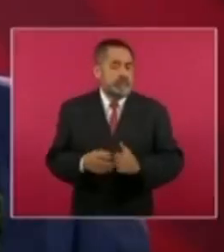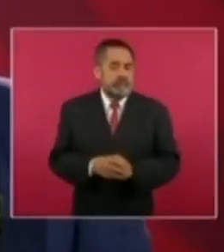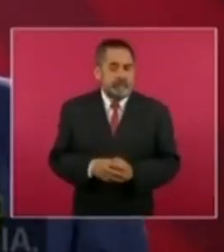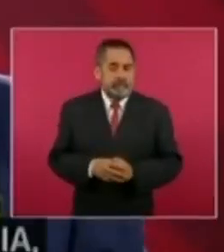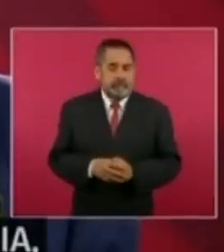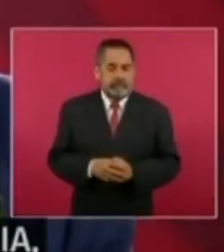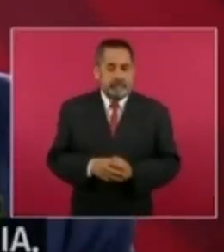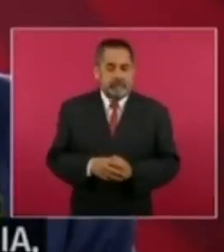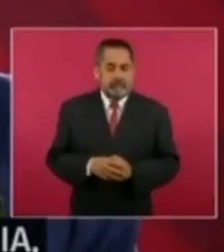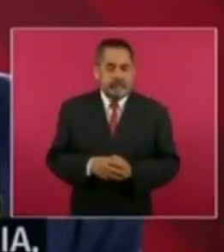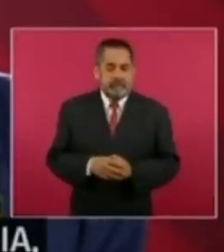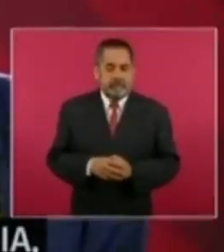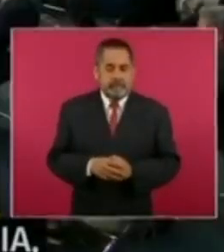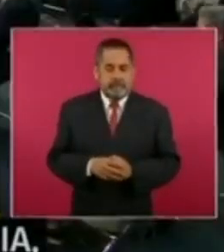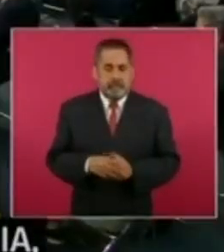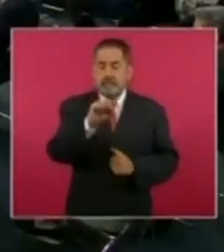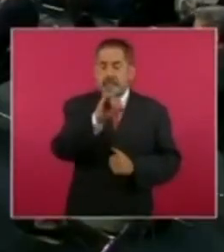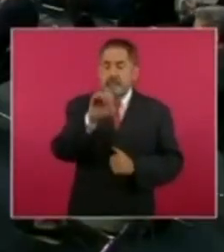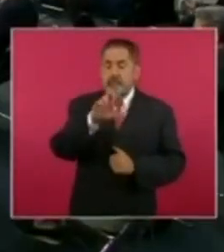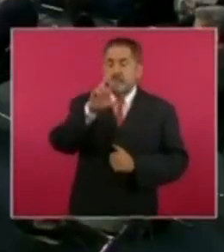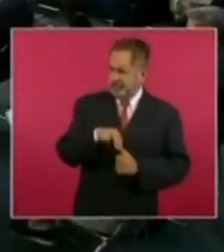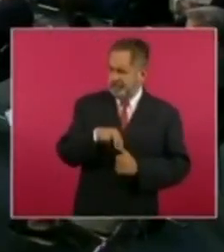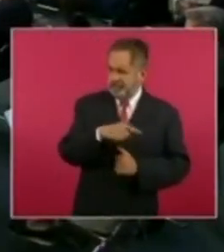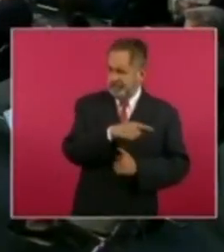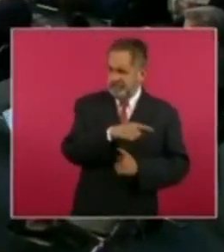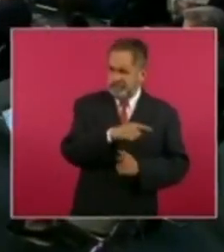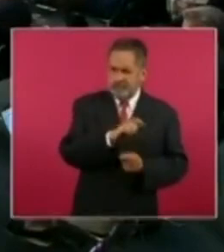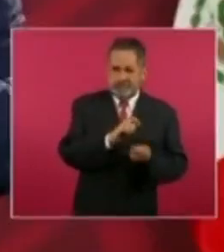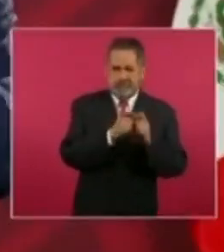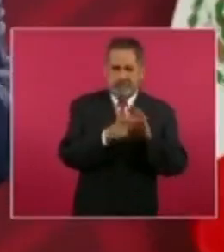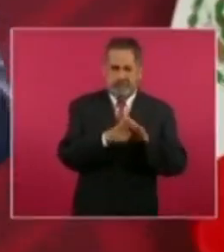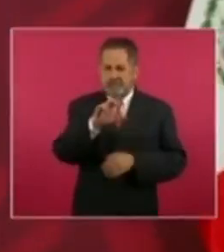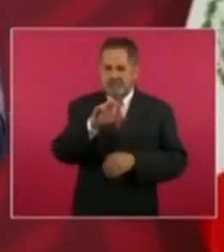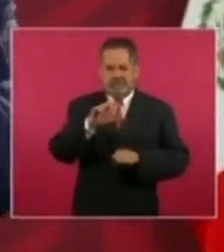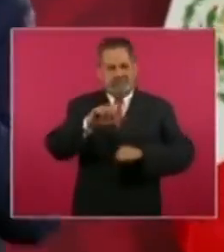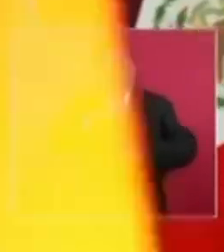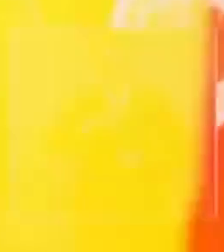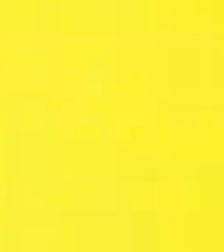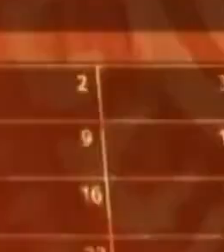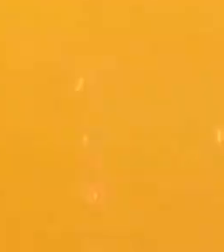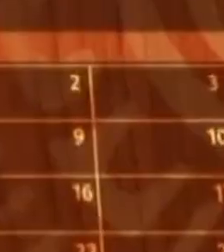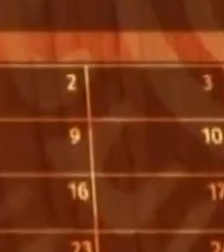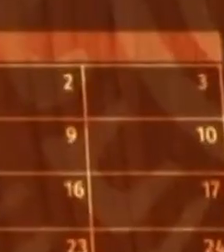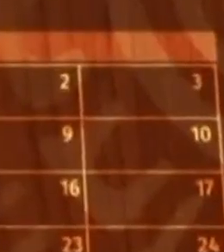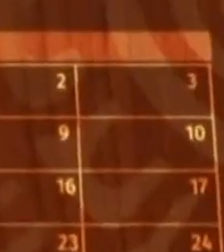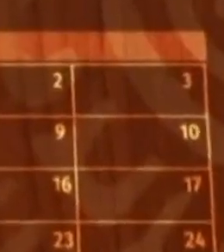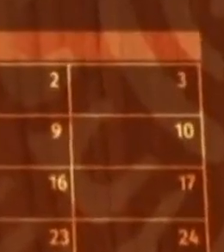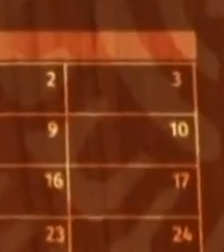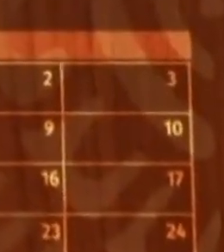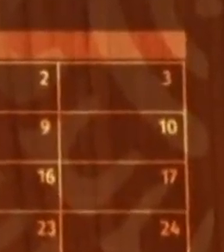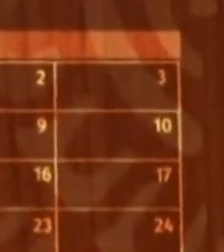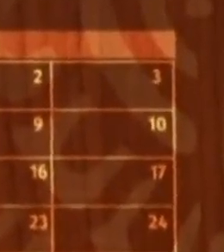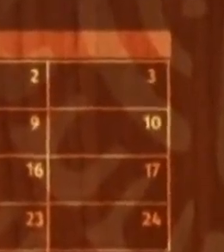Constitución. Ya no sería la Suprema Corte de Justicia, sino el Supremo Poder Conservador.